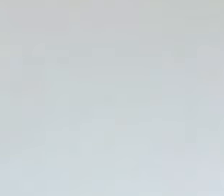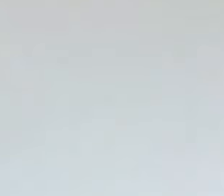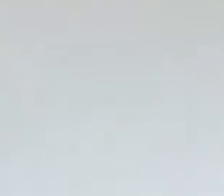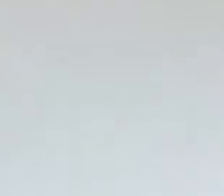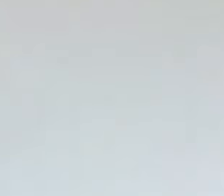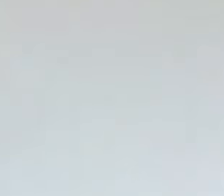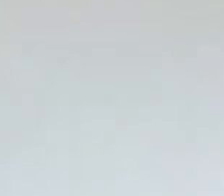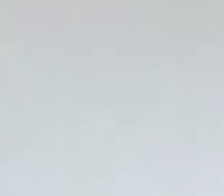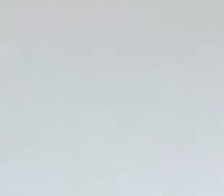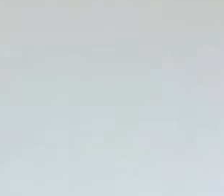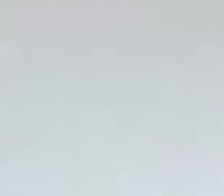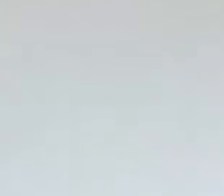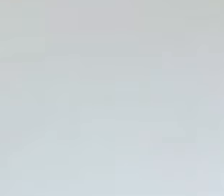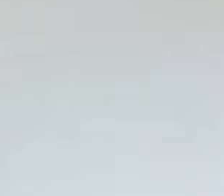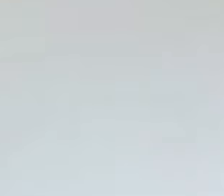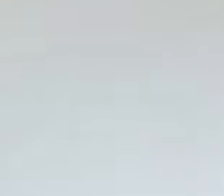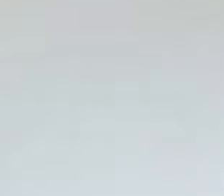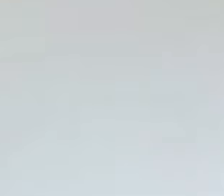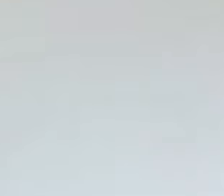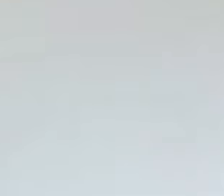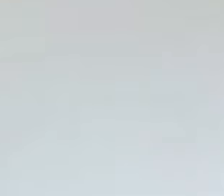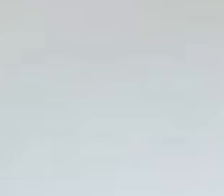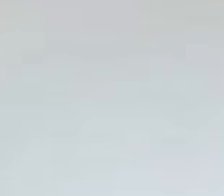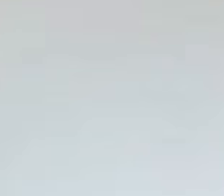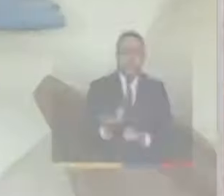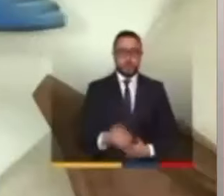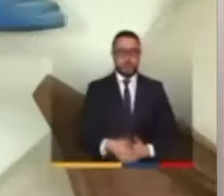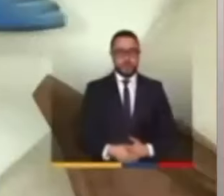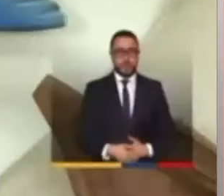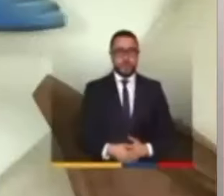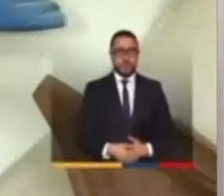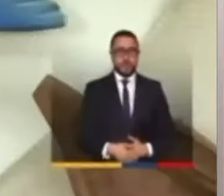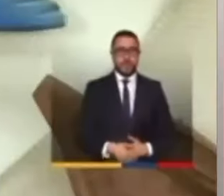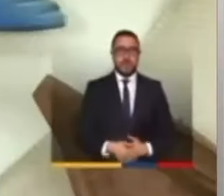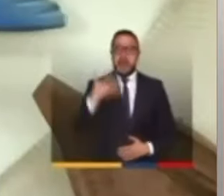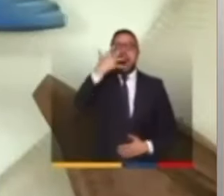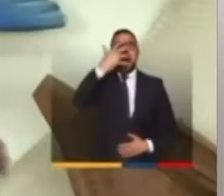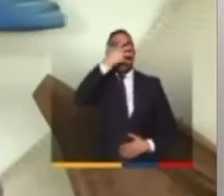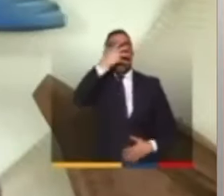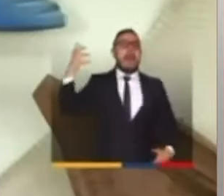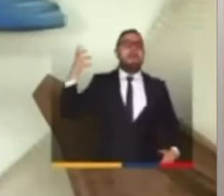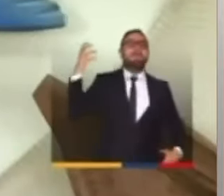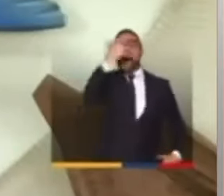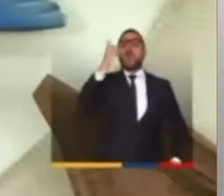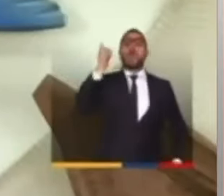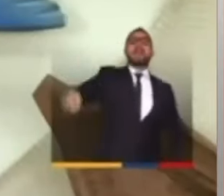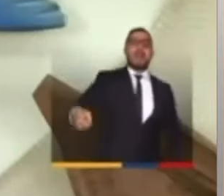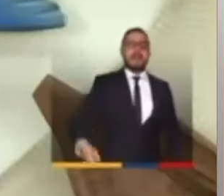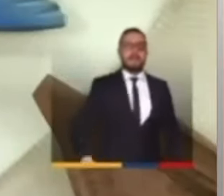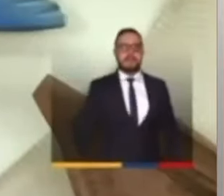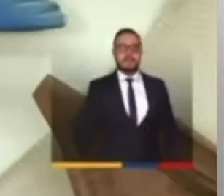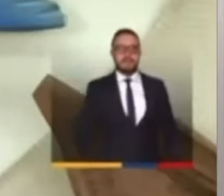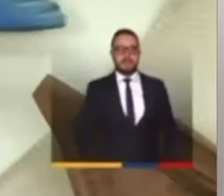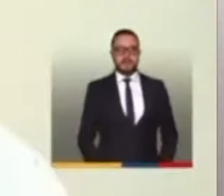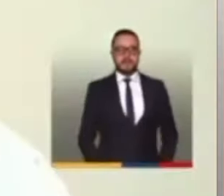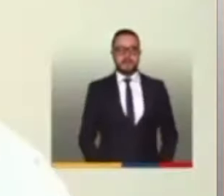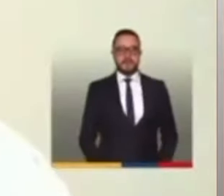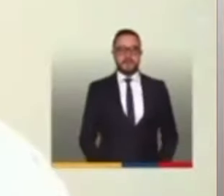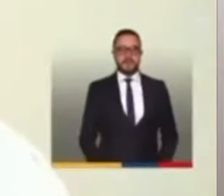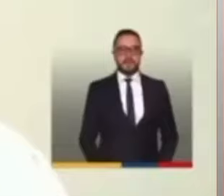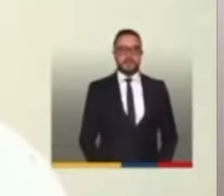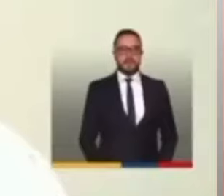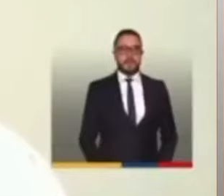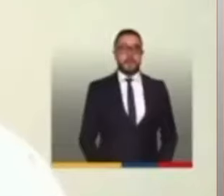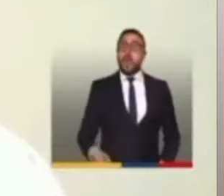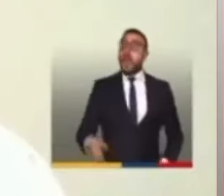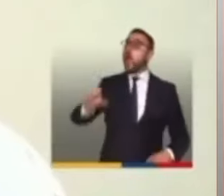muy empoderado, tiene mucha fuerza en su voz y mucha fuerza en su brazo, cosa que, por ejemplo, en el primer video no veíamos. El cuerpo